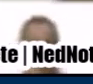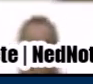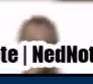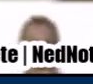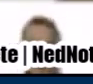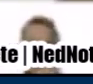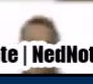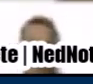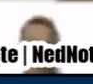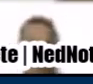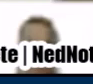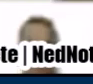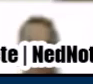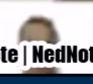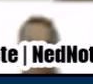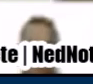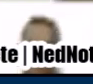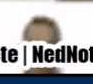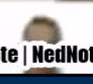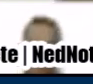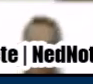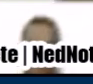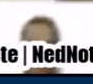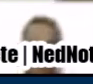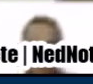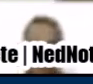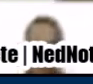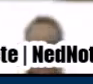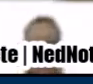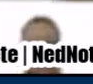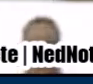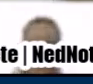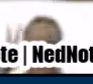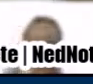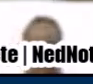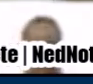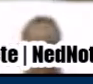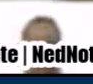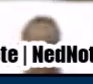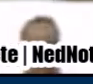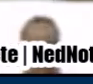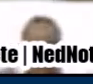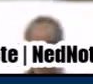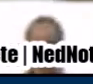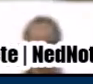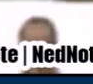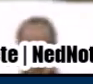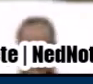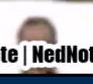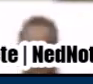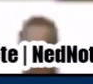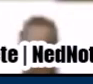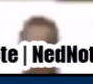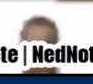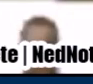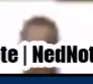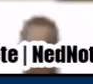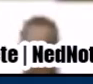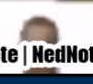de la crisis, de la necesidad de cambio. Aquí lo que llamamos a la sinergia en este momento, a todos los factores. Aquí todos